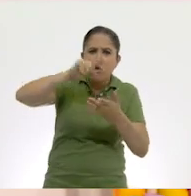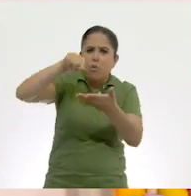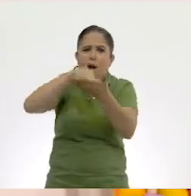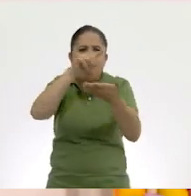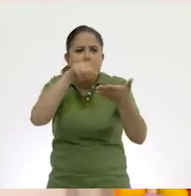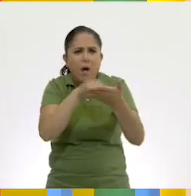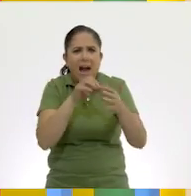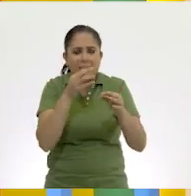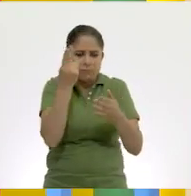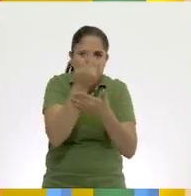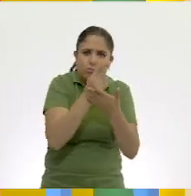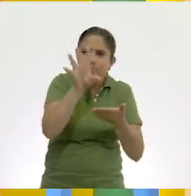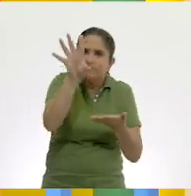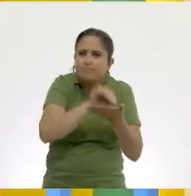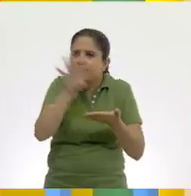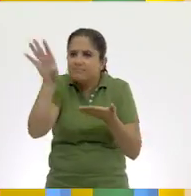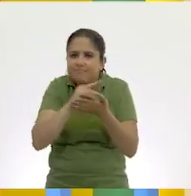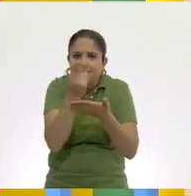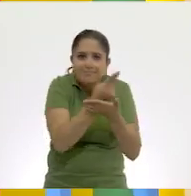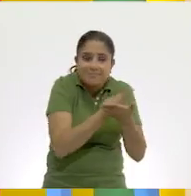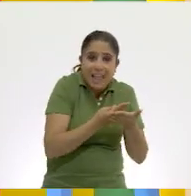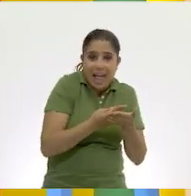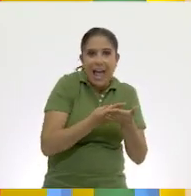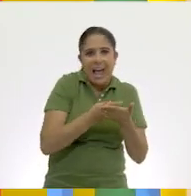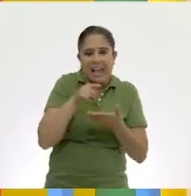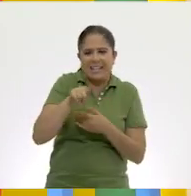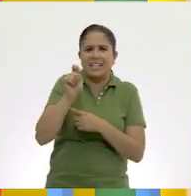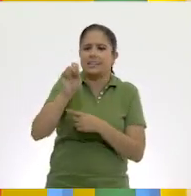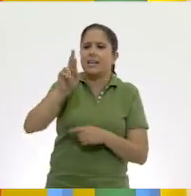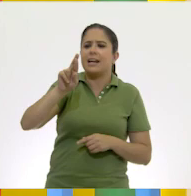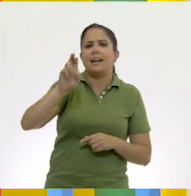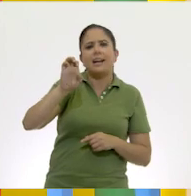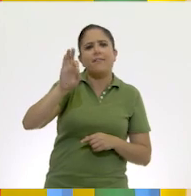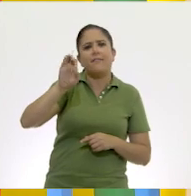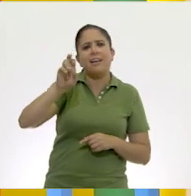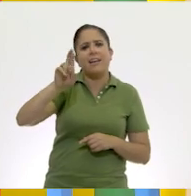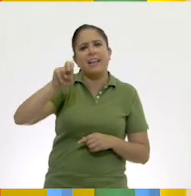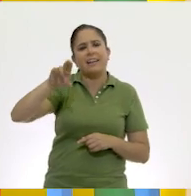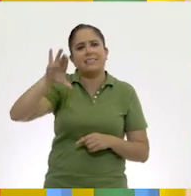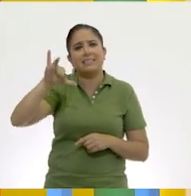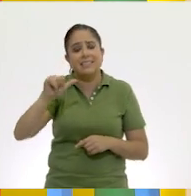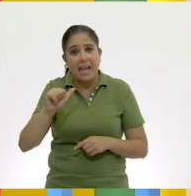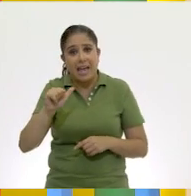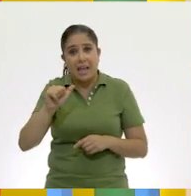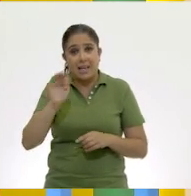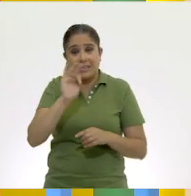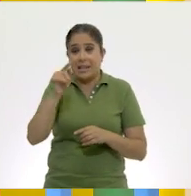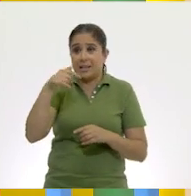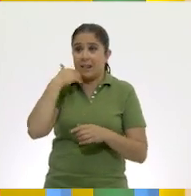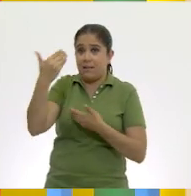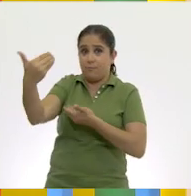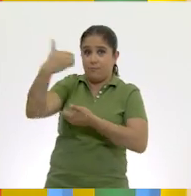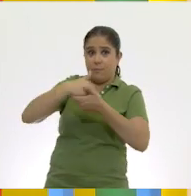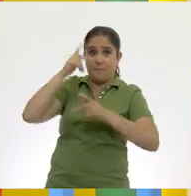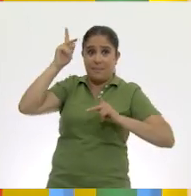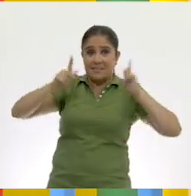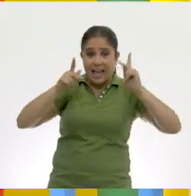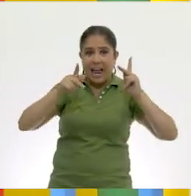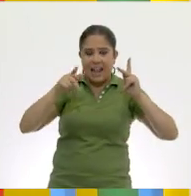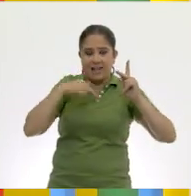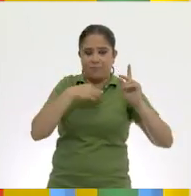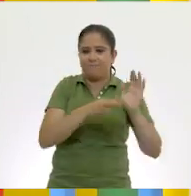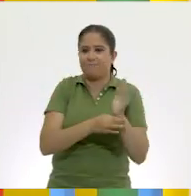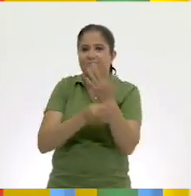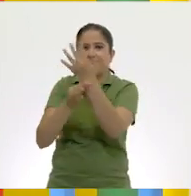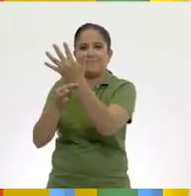familia claro porque esos sitios son la referencia para que si yo quiero llegar o alguien más quiere visitar me puedan saber